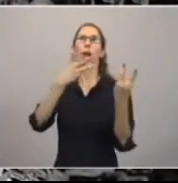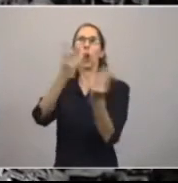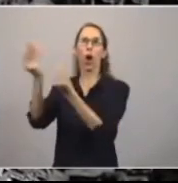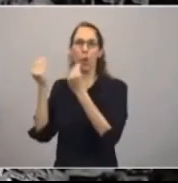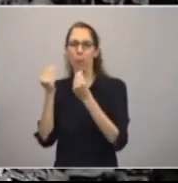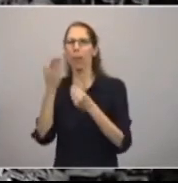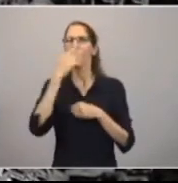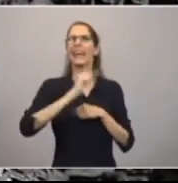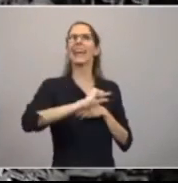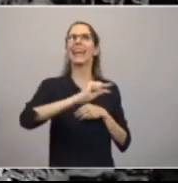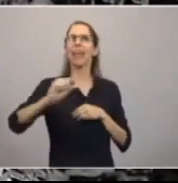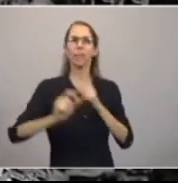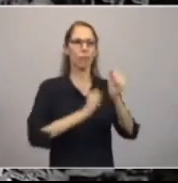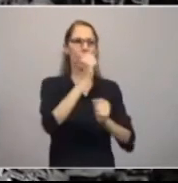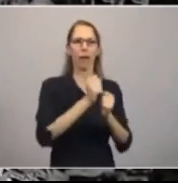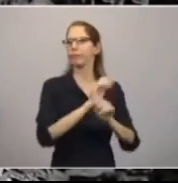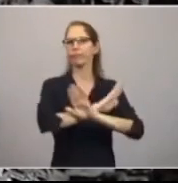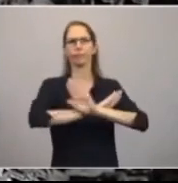Terminaron con el crédito productivo.